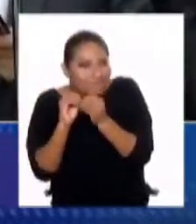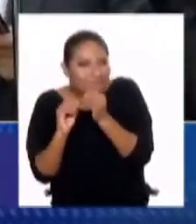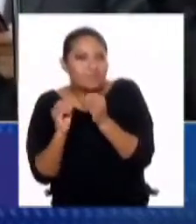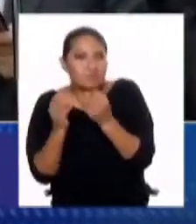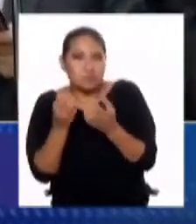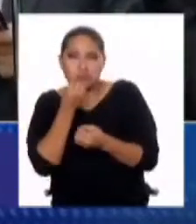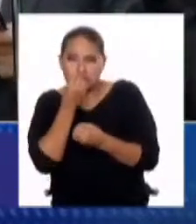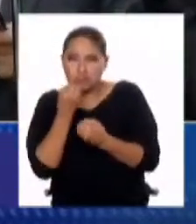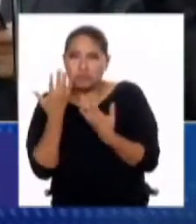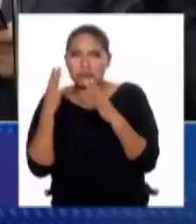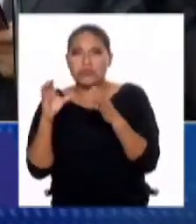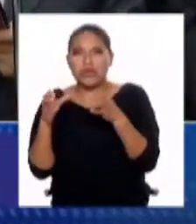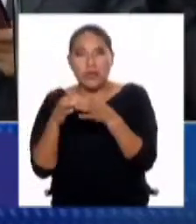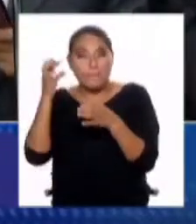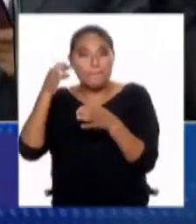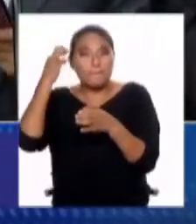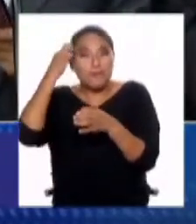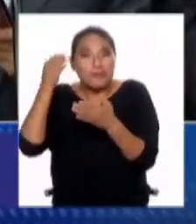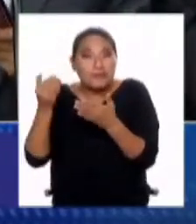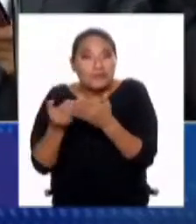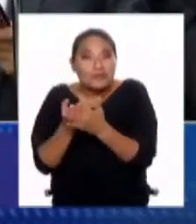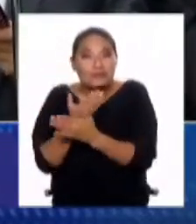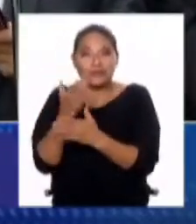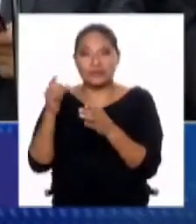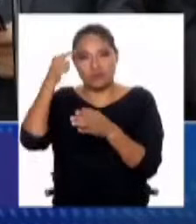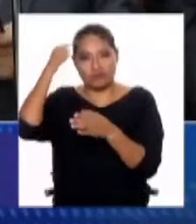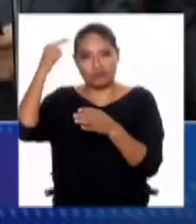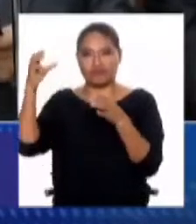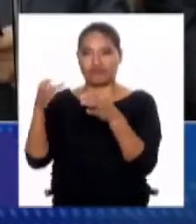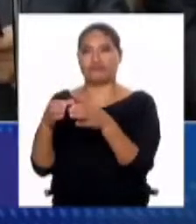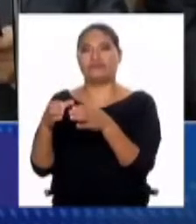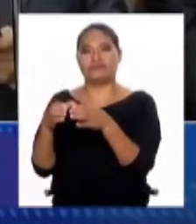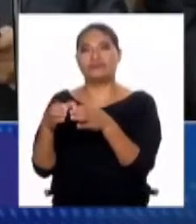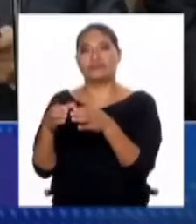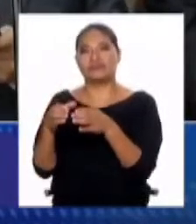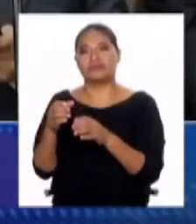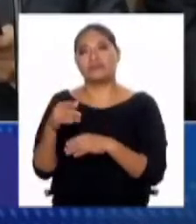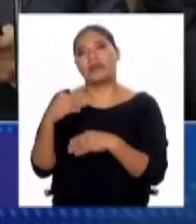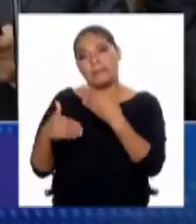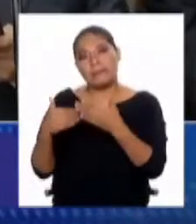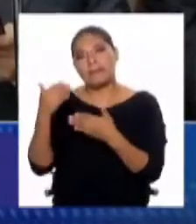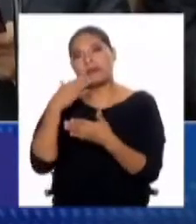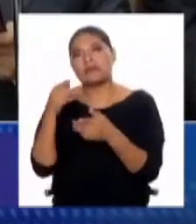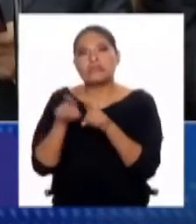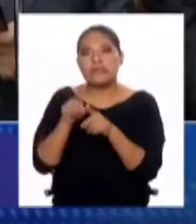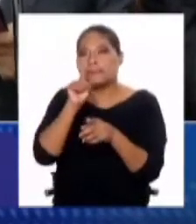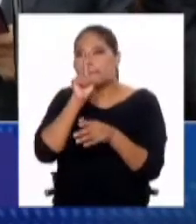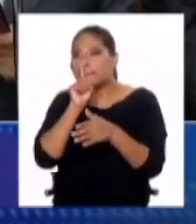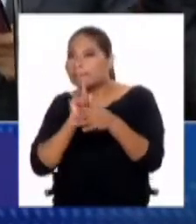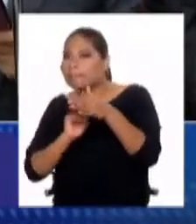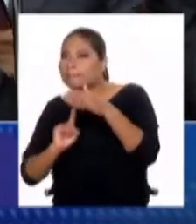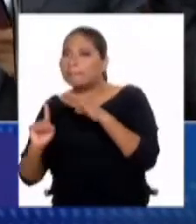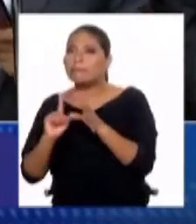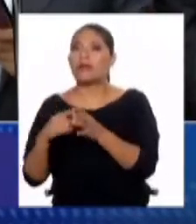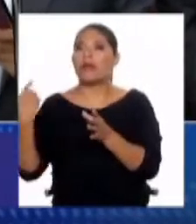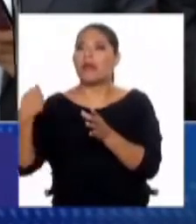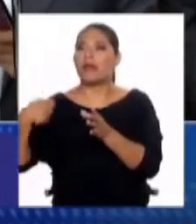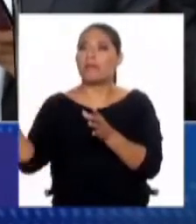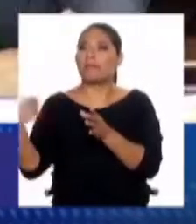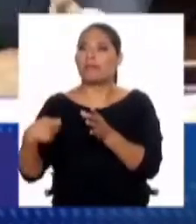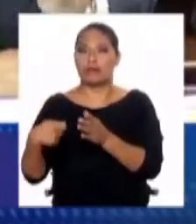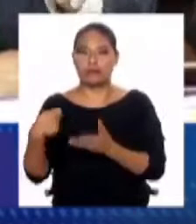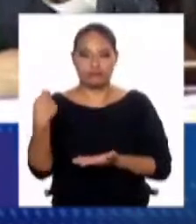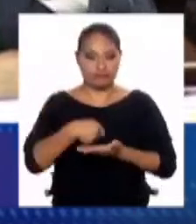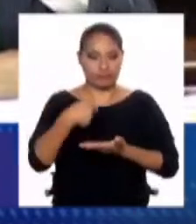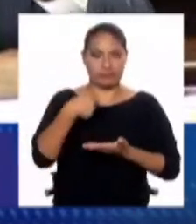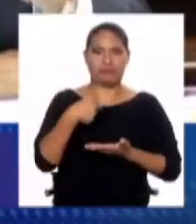parece meritorio, ¿no? Porque no, aquí no hay dueño de partido. Pero resulta que siempre hay alguien que es el que pone la plata para... ¿Sabes cuánto